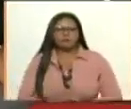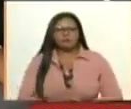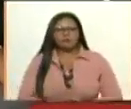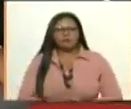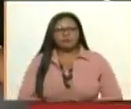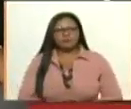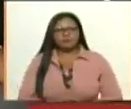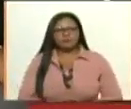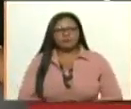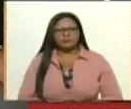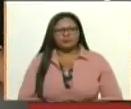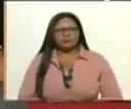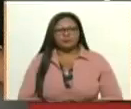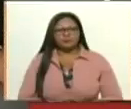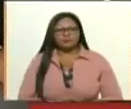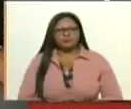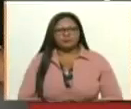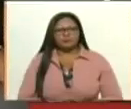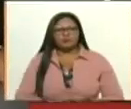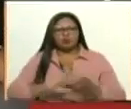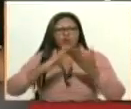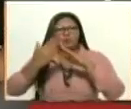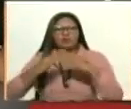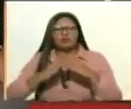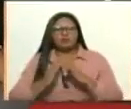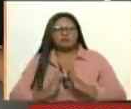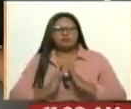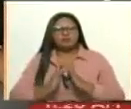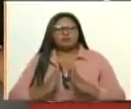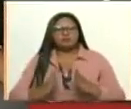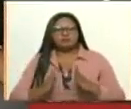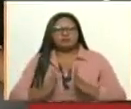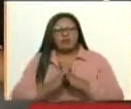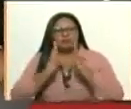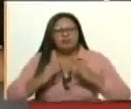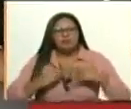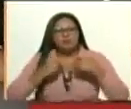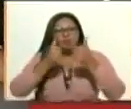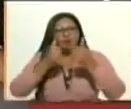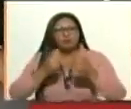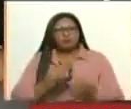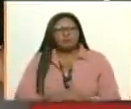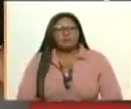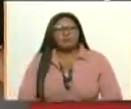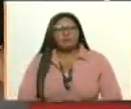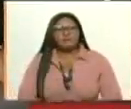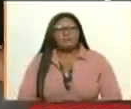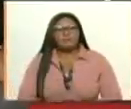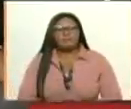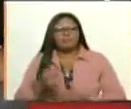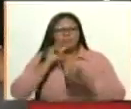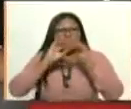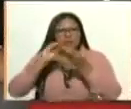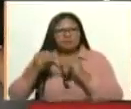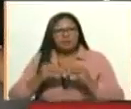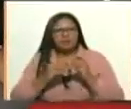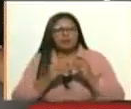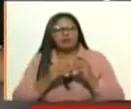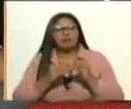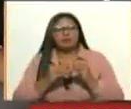Capital. Comunidad San Salvador, Pesebre Comunitario,